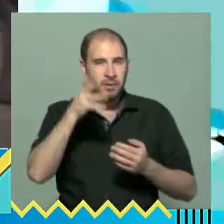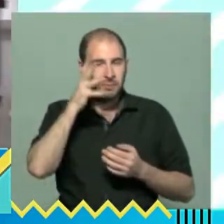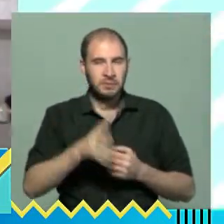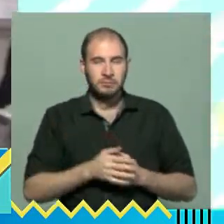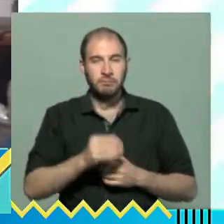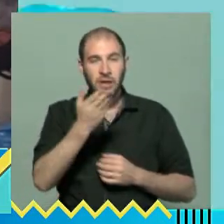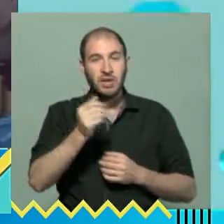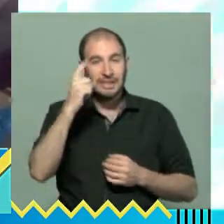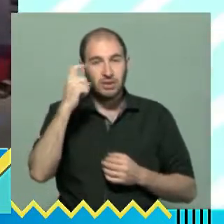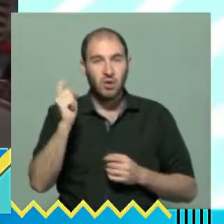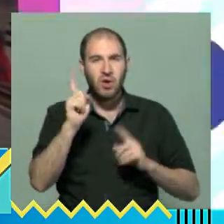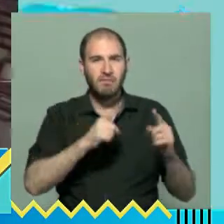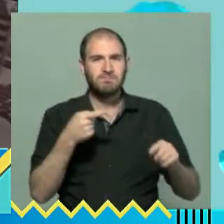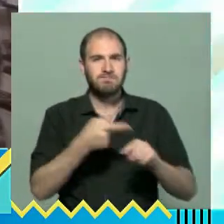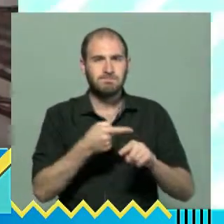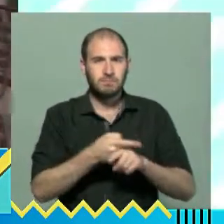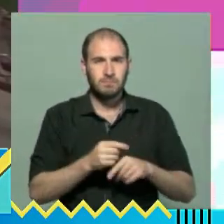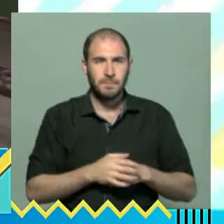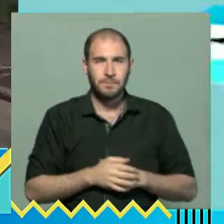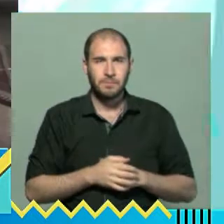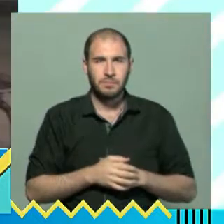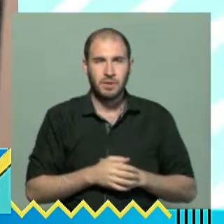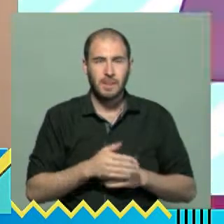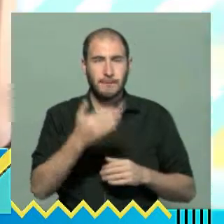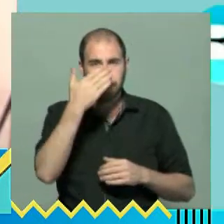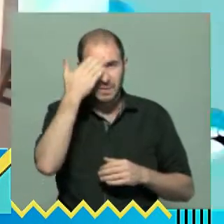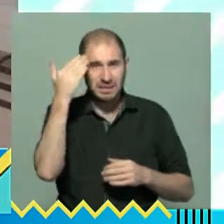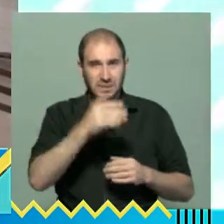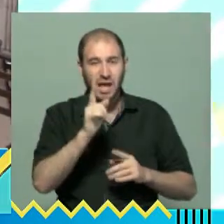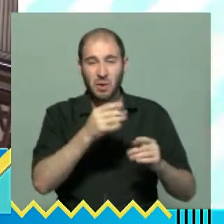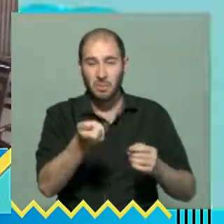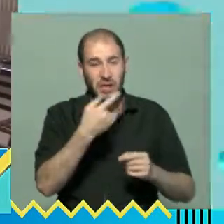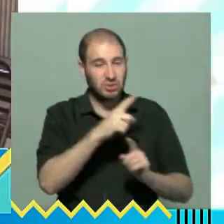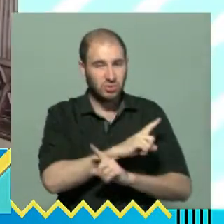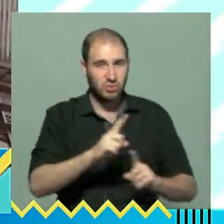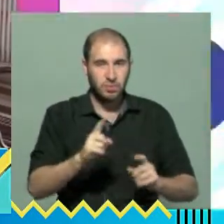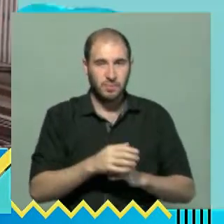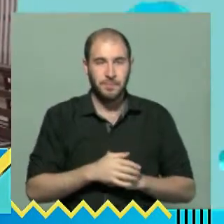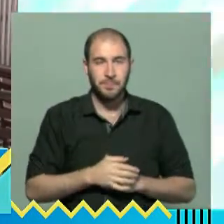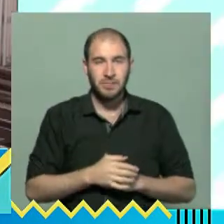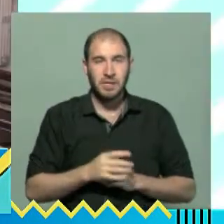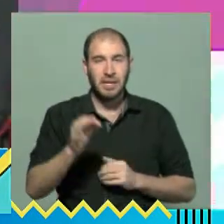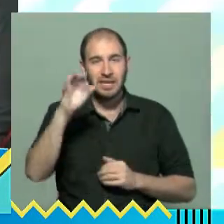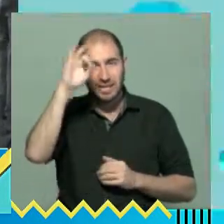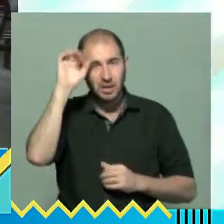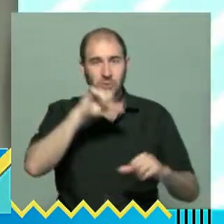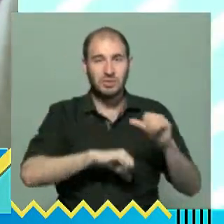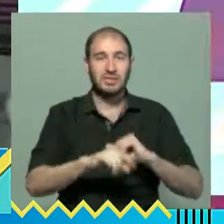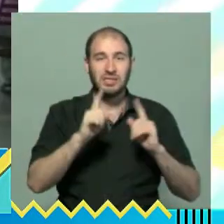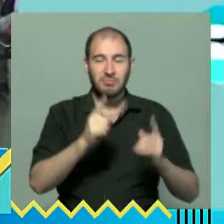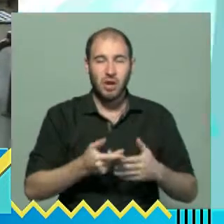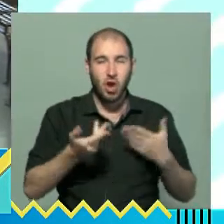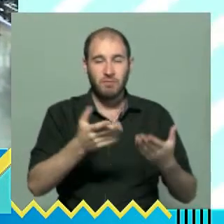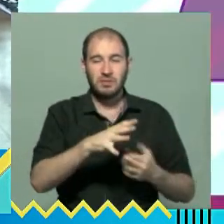los psicólogos por ahí se quejan, nos quejamos de que hay pacientes que no deberían recibir medicación. Bueno, la neurociencia también viene a ofrecer